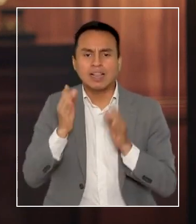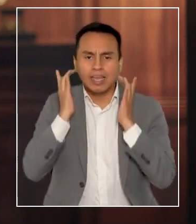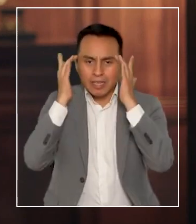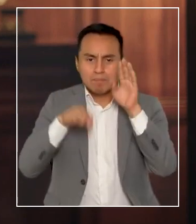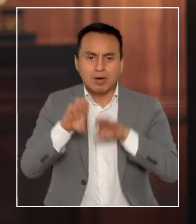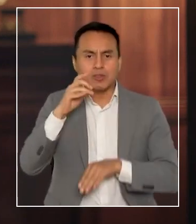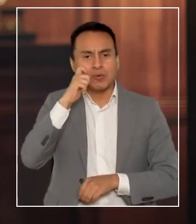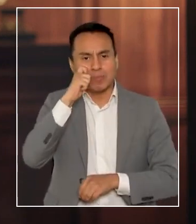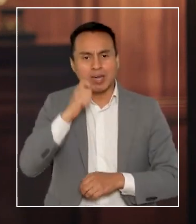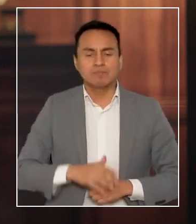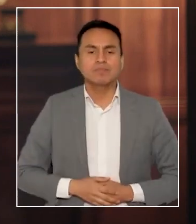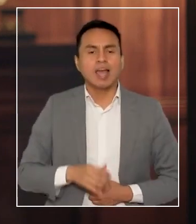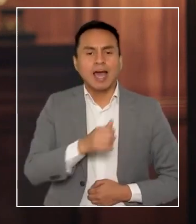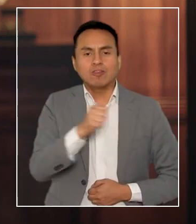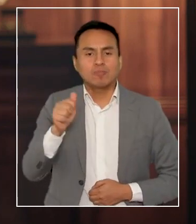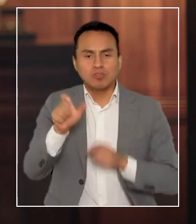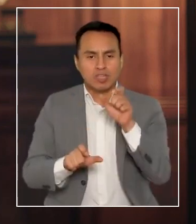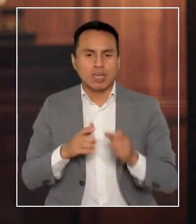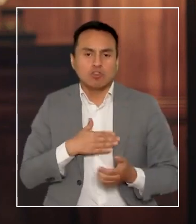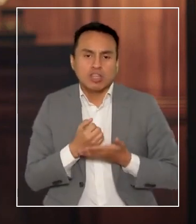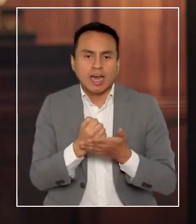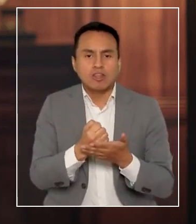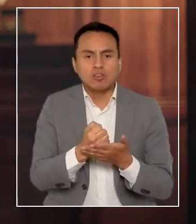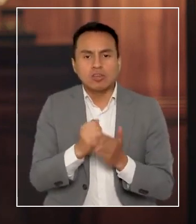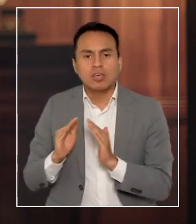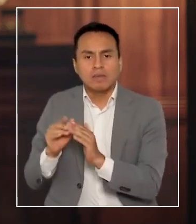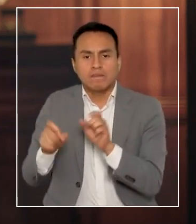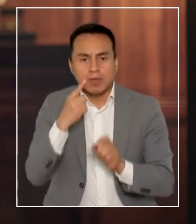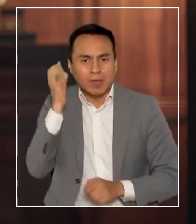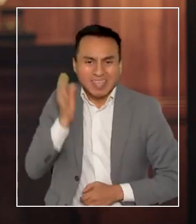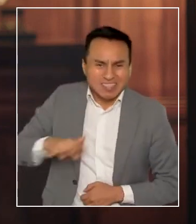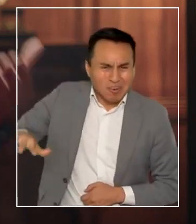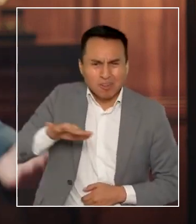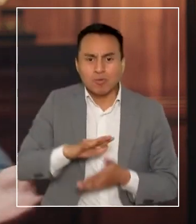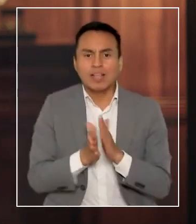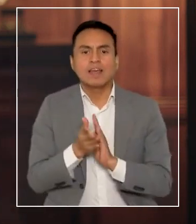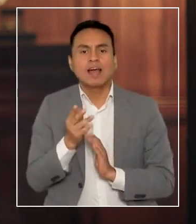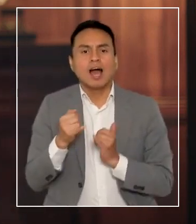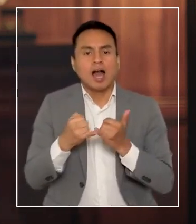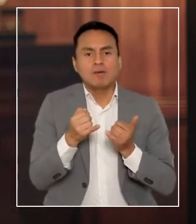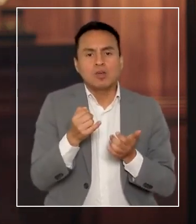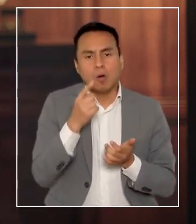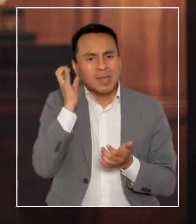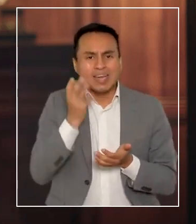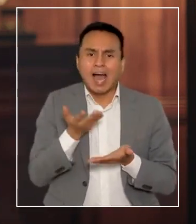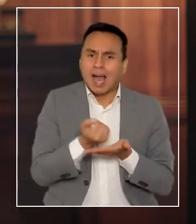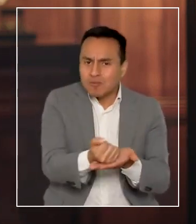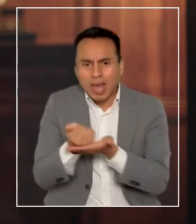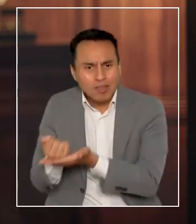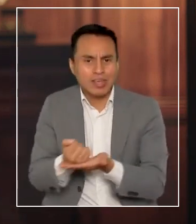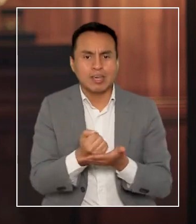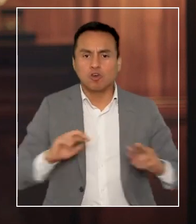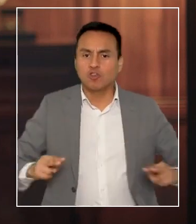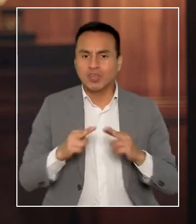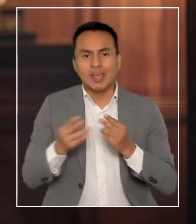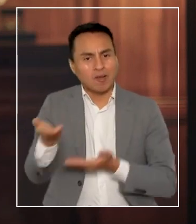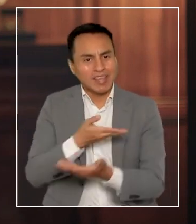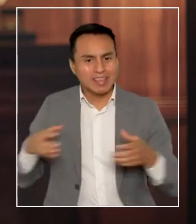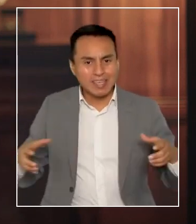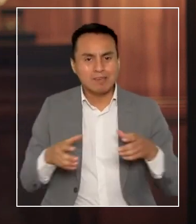humano a todos quienes han sido solidarios con sus vecinos a quienes han ayudado a sus amigos amigas a los que construyen en colectivo